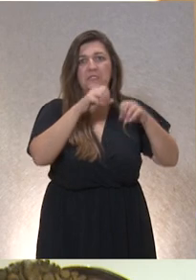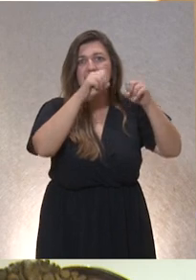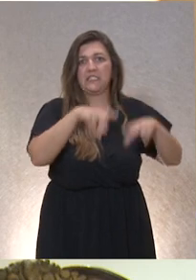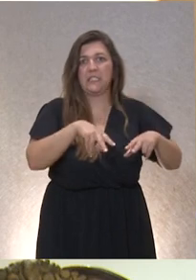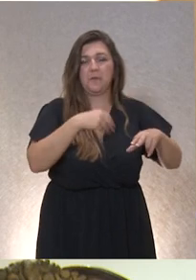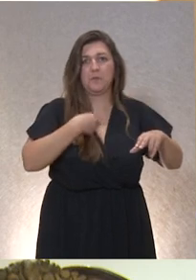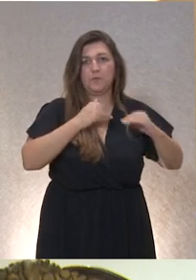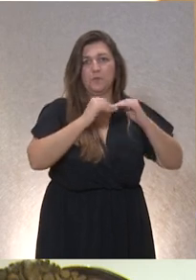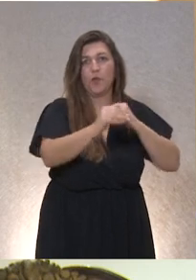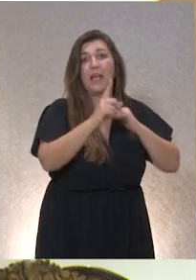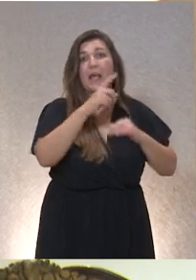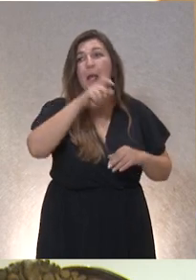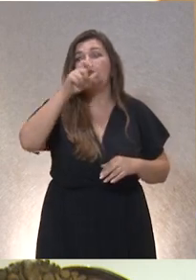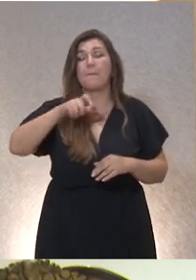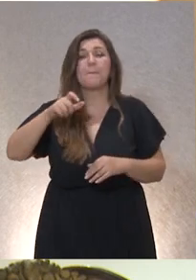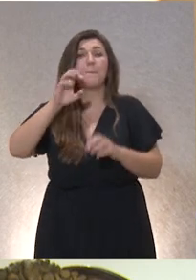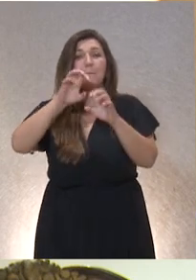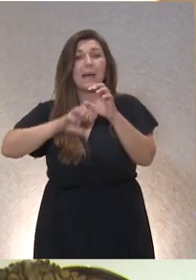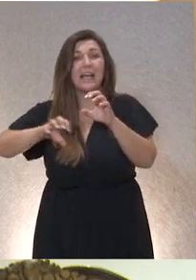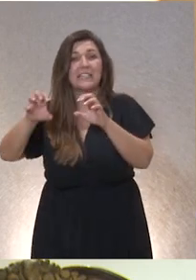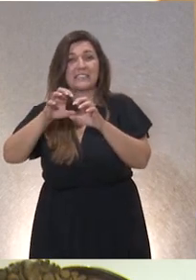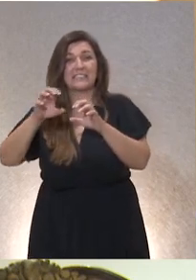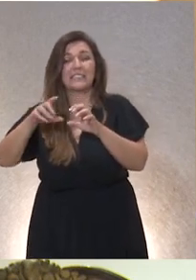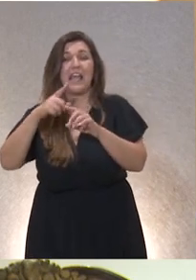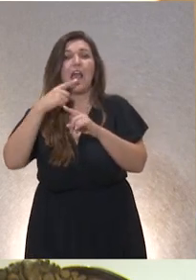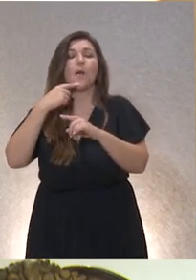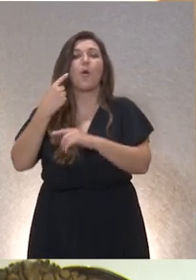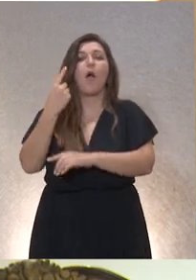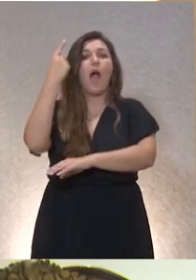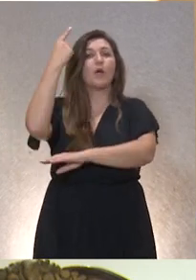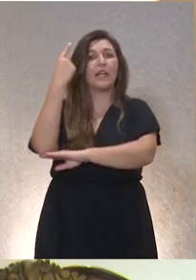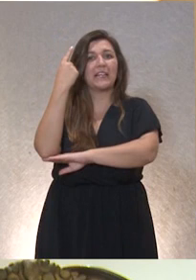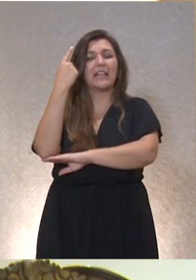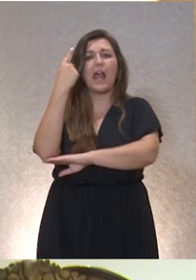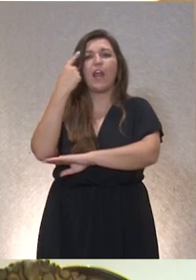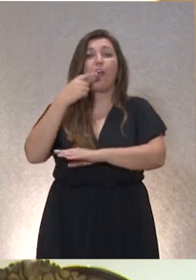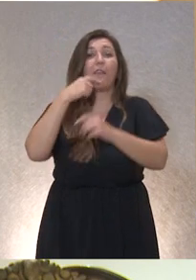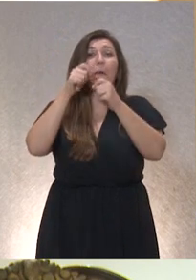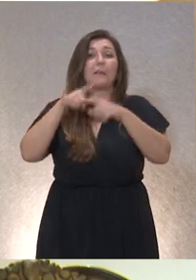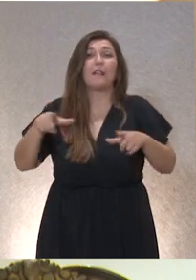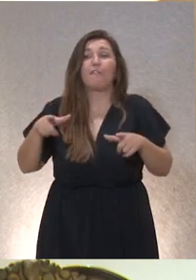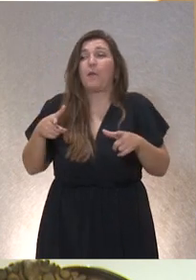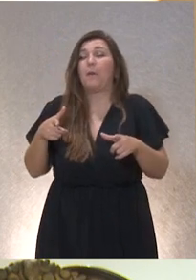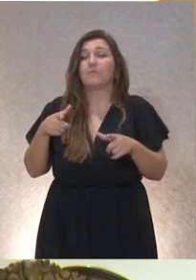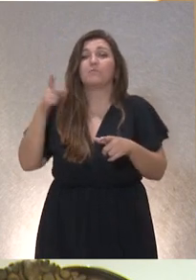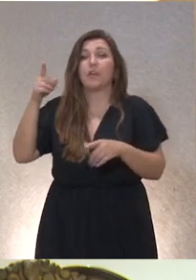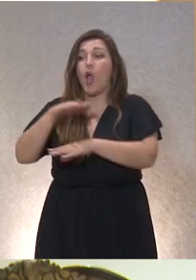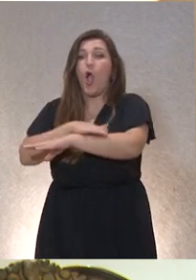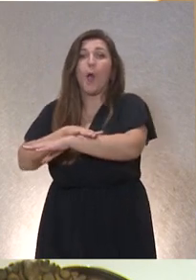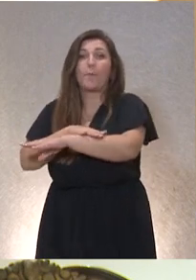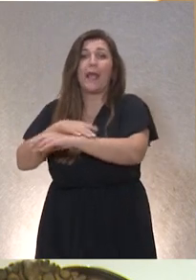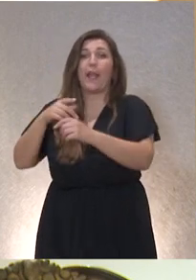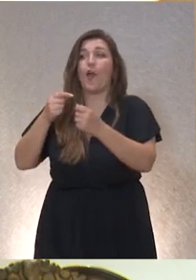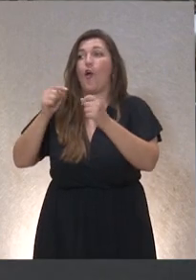países autoritarios china Irán Rusia no hay problema porque las plataformas han pactado con los gobiernos de manera que allí no hay